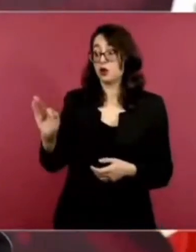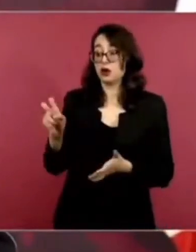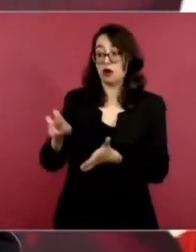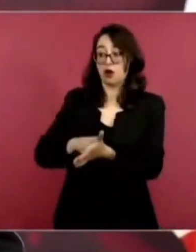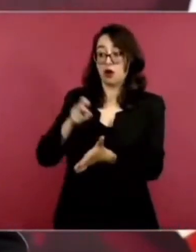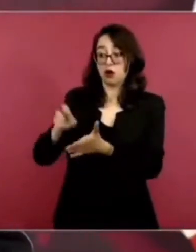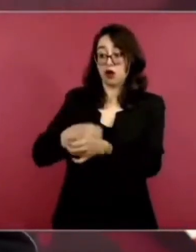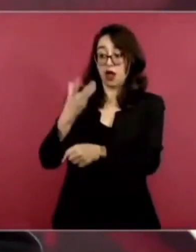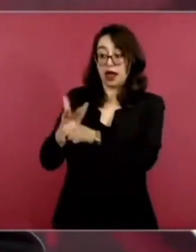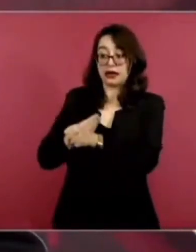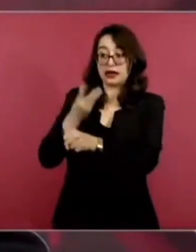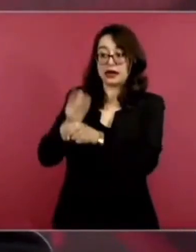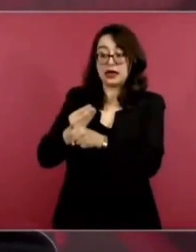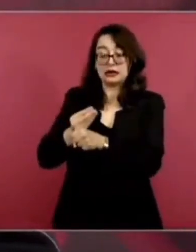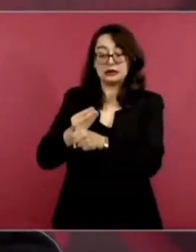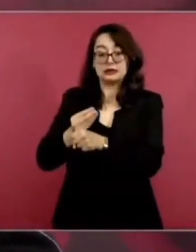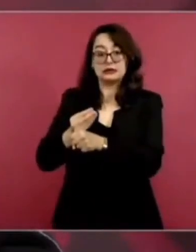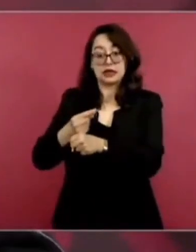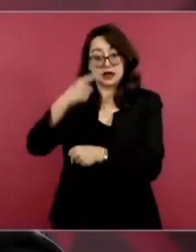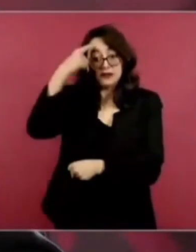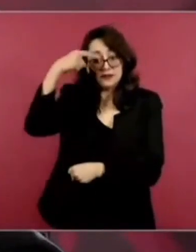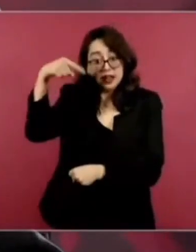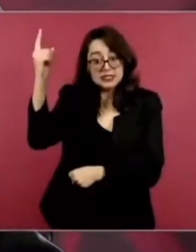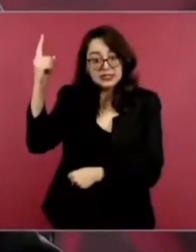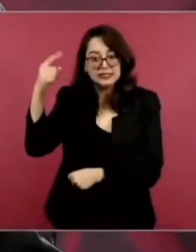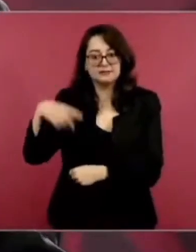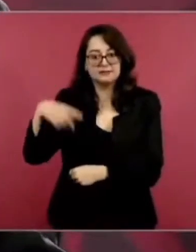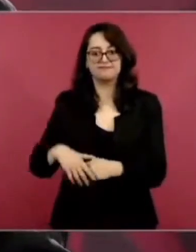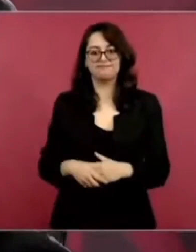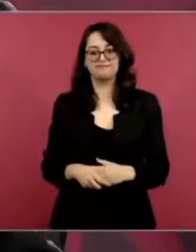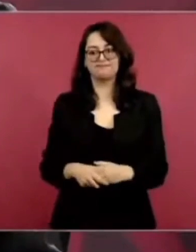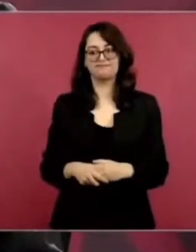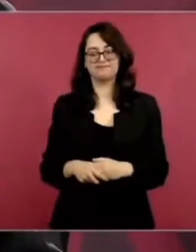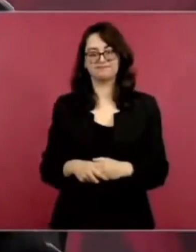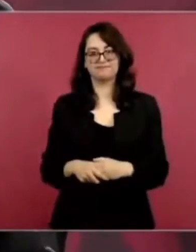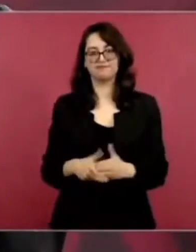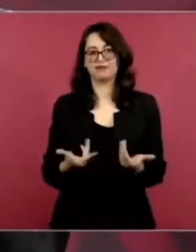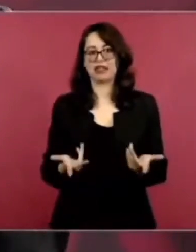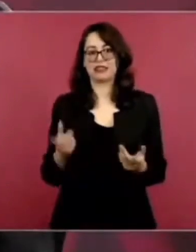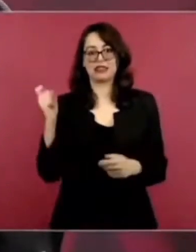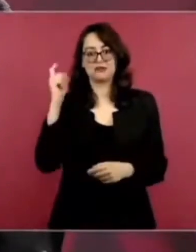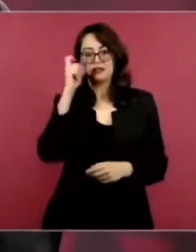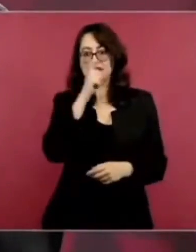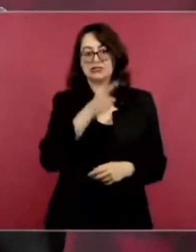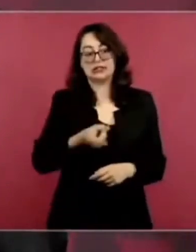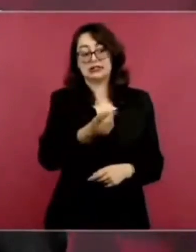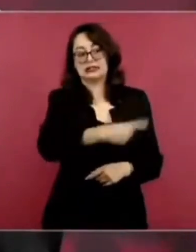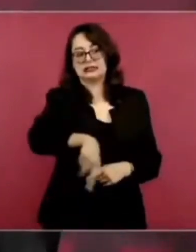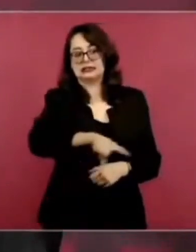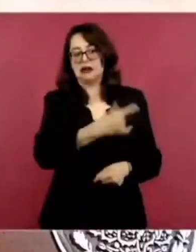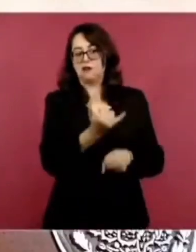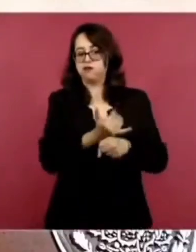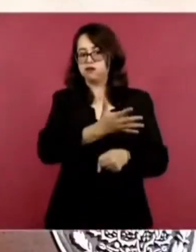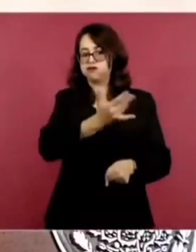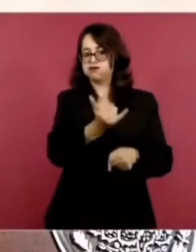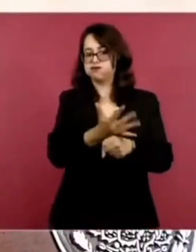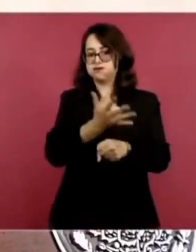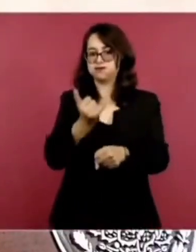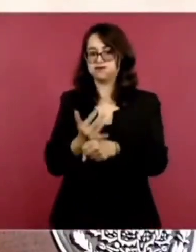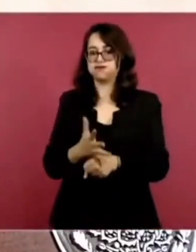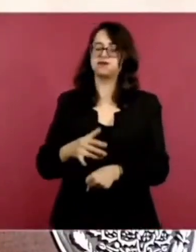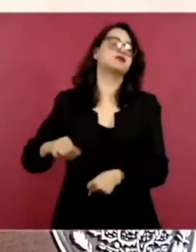complejo por los intereses. Aquí, porque